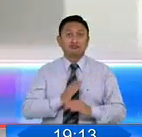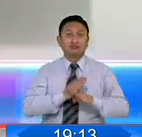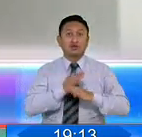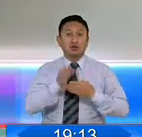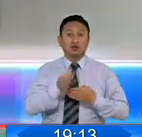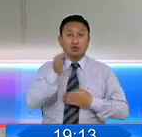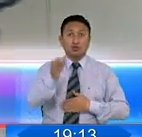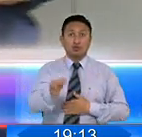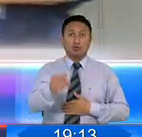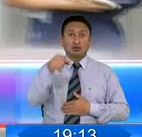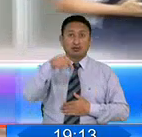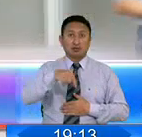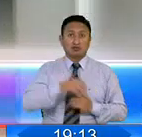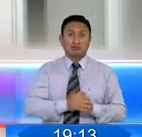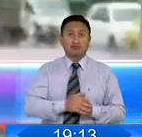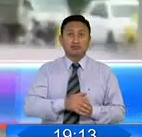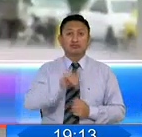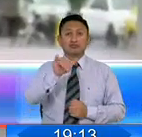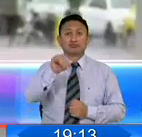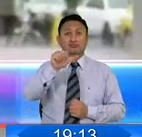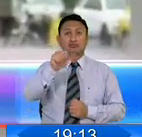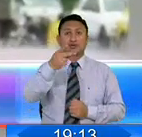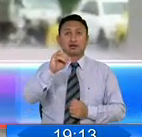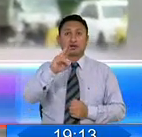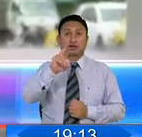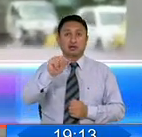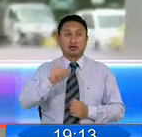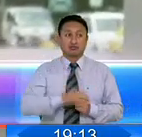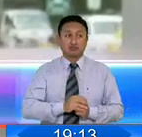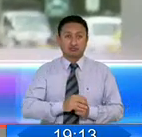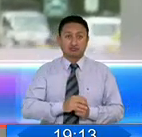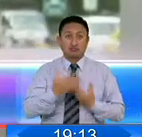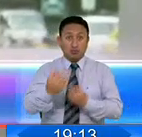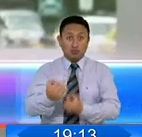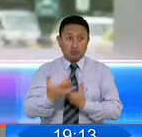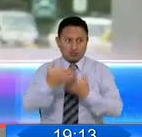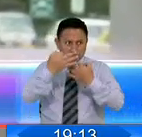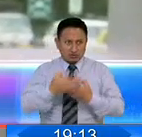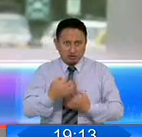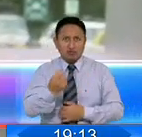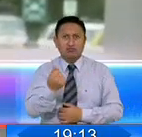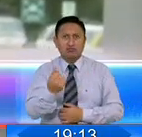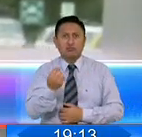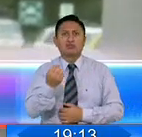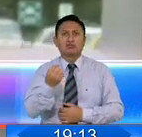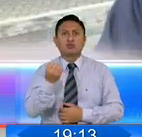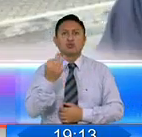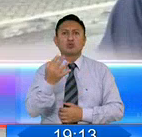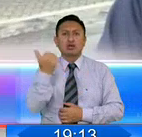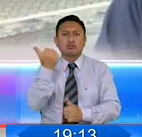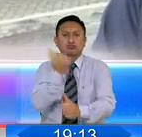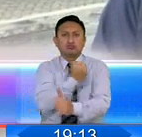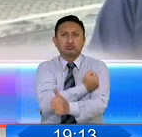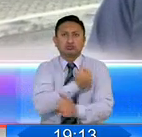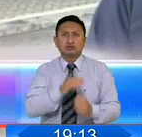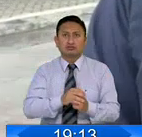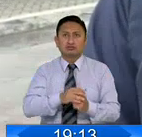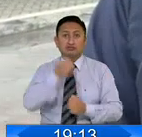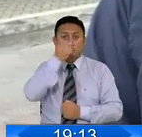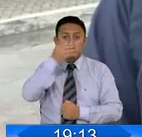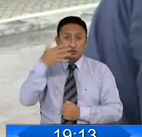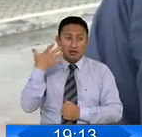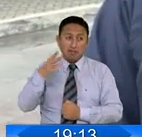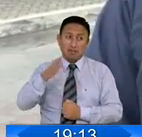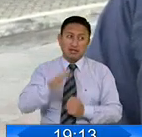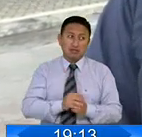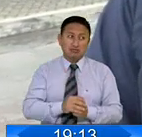provincia, Yajaira Curipayo, destacó que nadie entregó información precisa sobre la cantidad de dosis que llegó. En el Hospital Puyo son